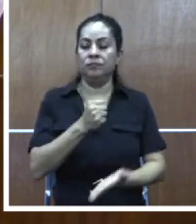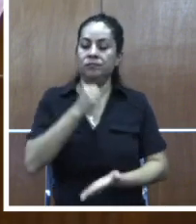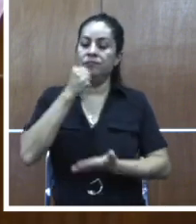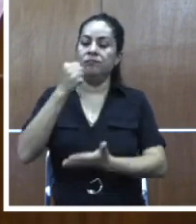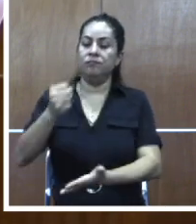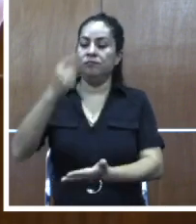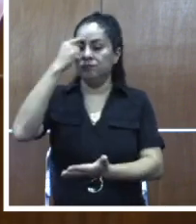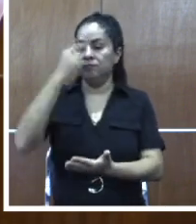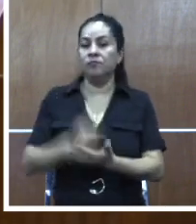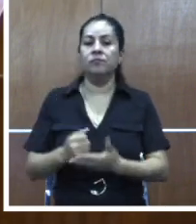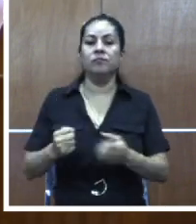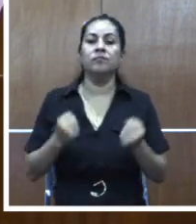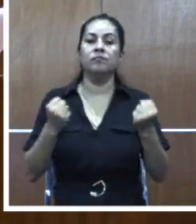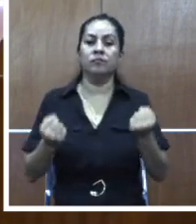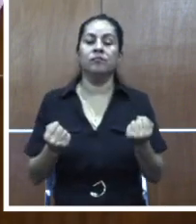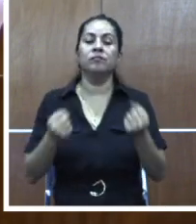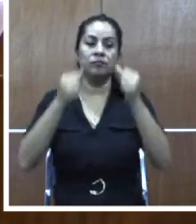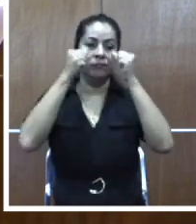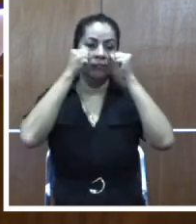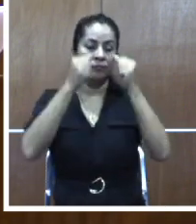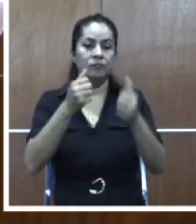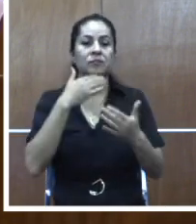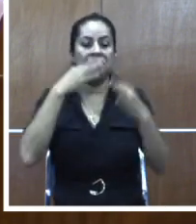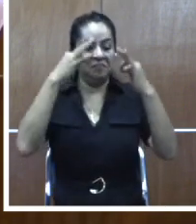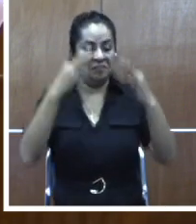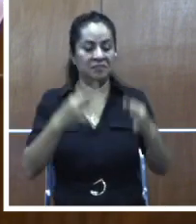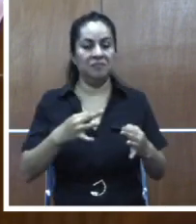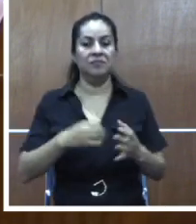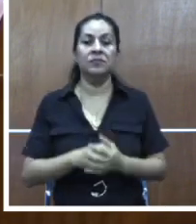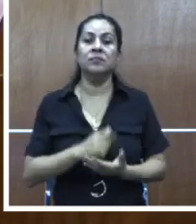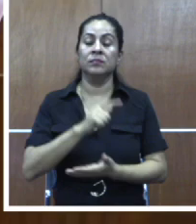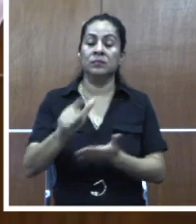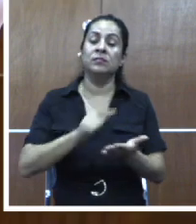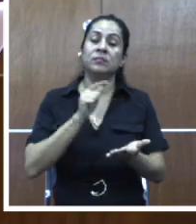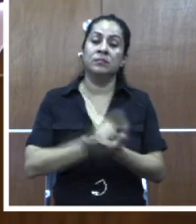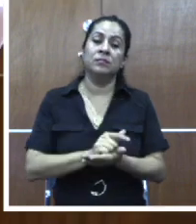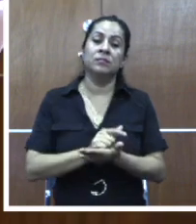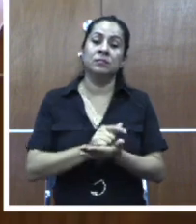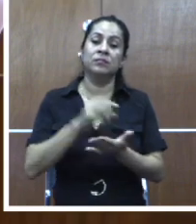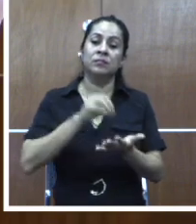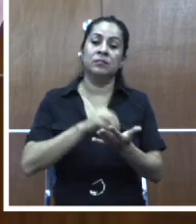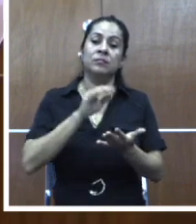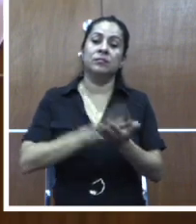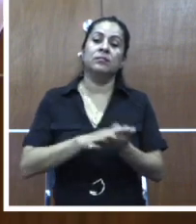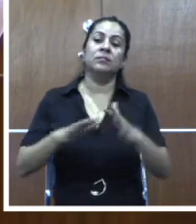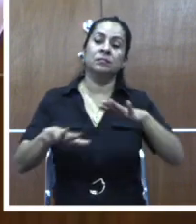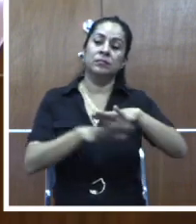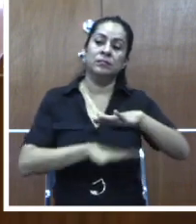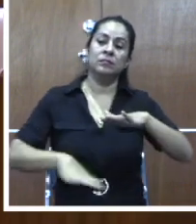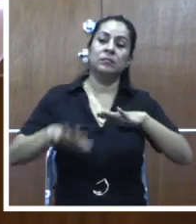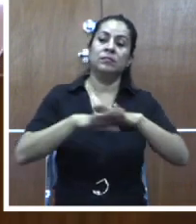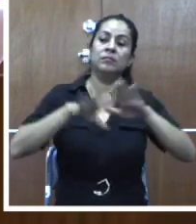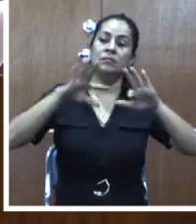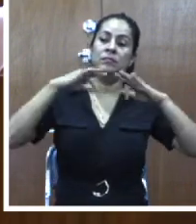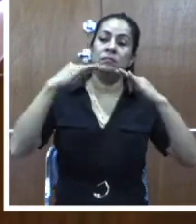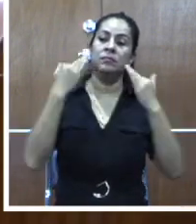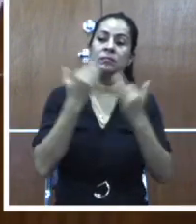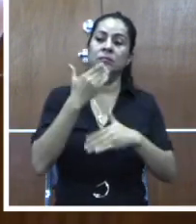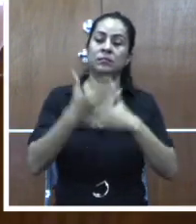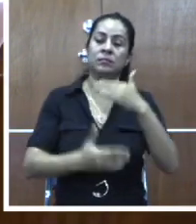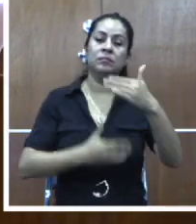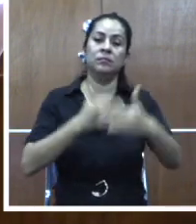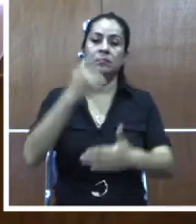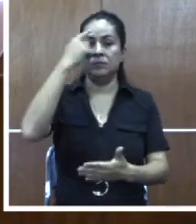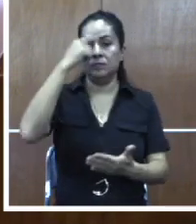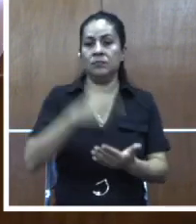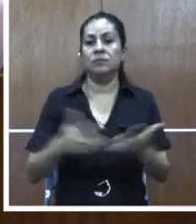para asegurar la atención integral y de alta calidad. La ley respectiva establecerá las bases, modalidades y procedimientos